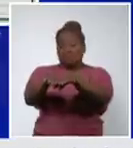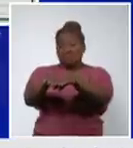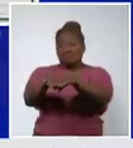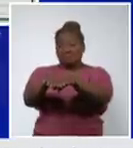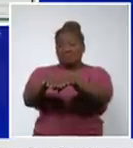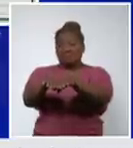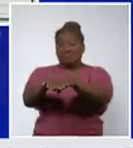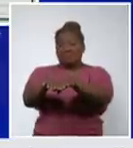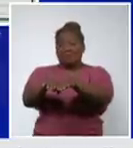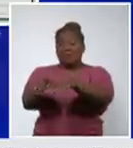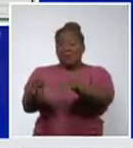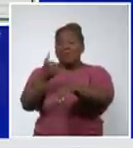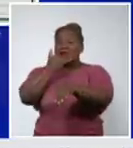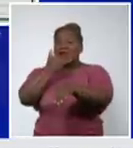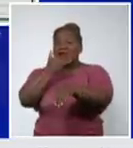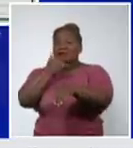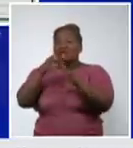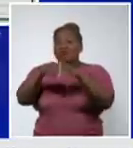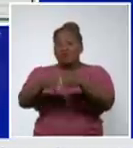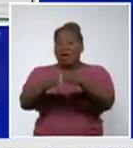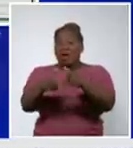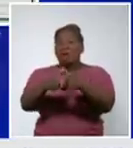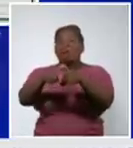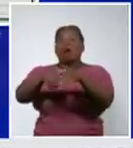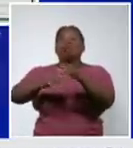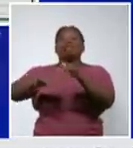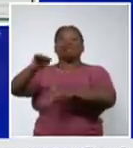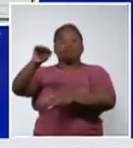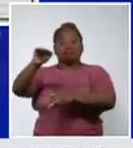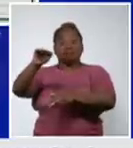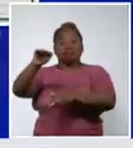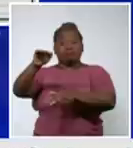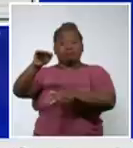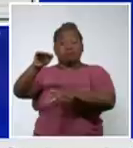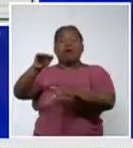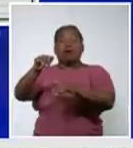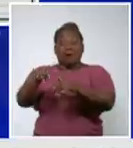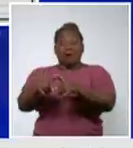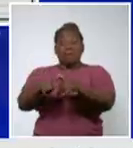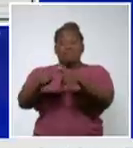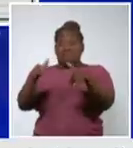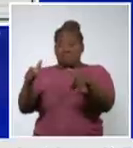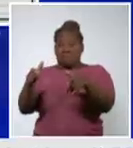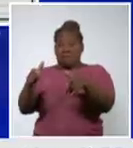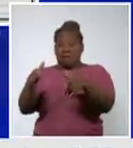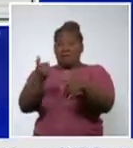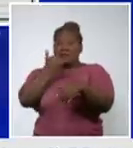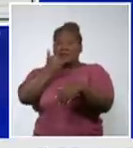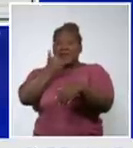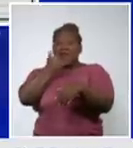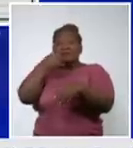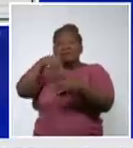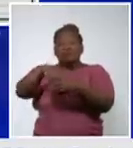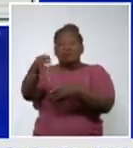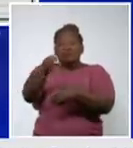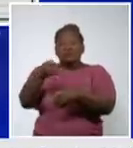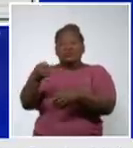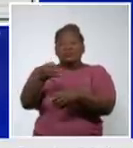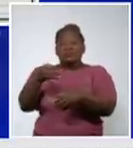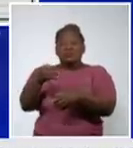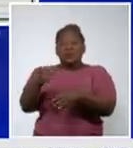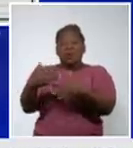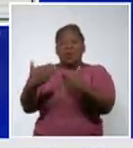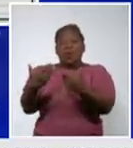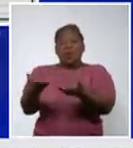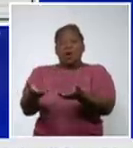la tasa de Granma. Y la mayor tasa dentro de los municipios, pues es el municipio